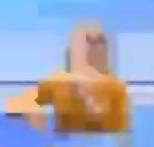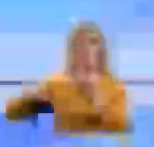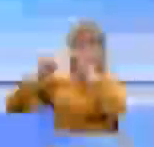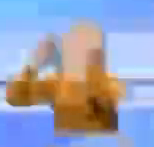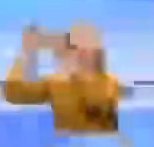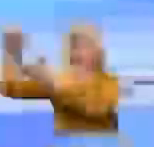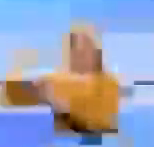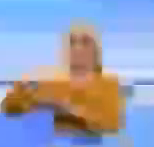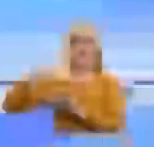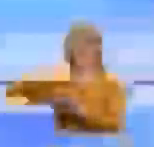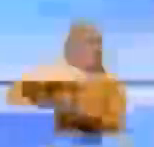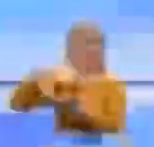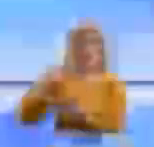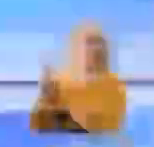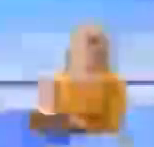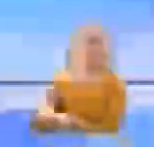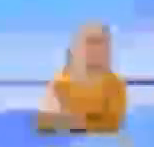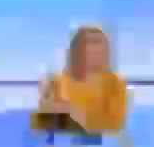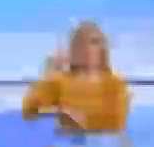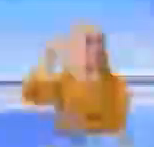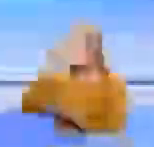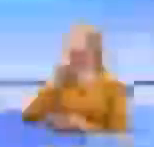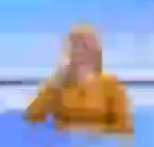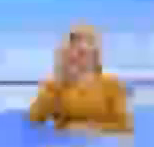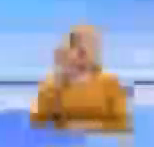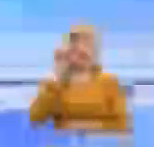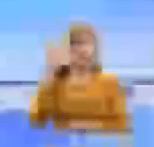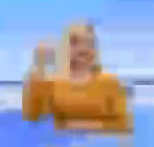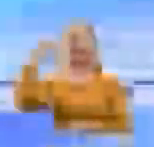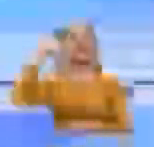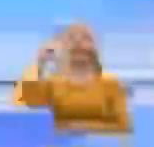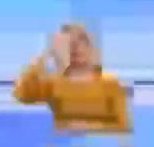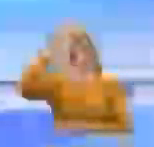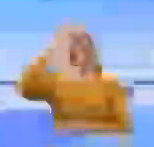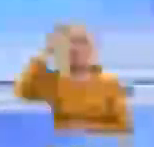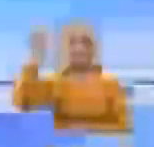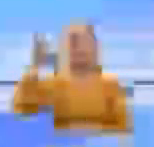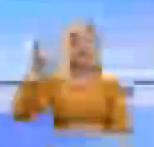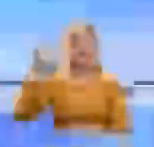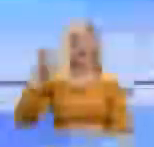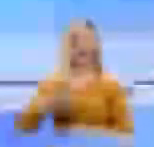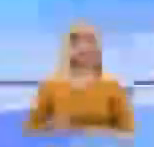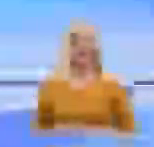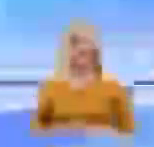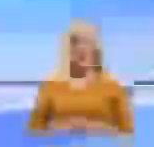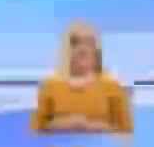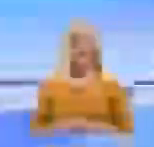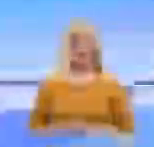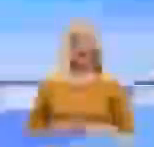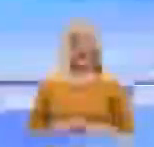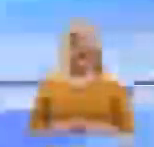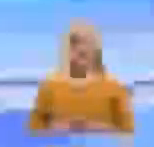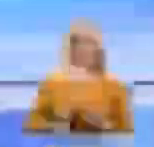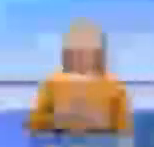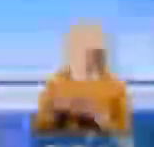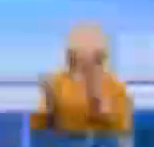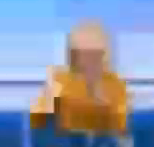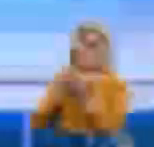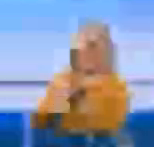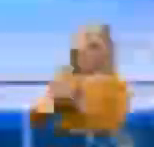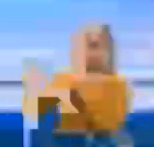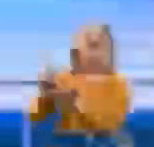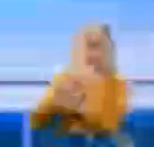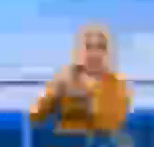y alrededor de 180 millones la deuda con los maestros. Estos son los sectores que, según el ministro Richard Martínez, van a priorizar